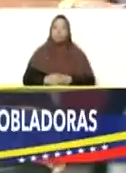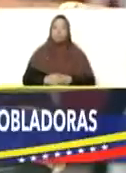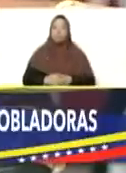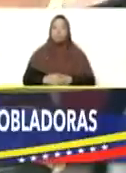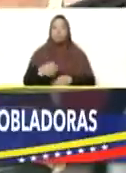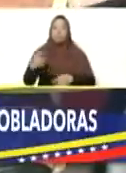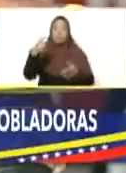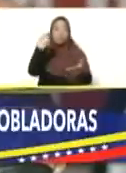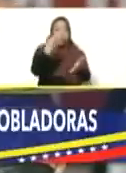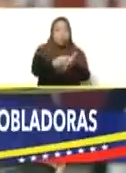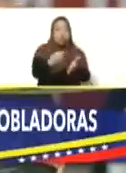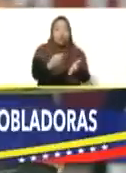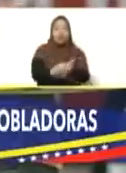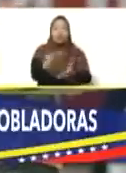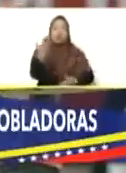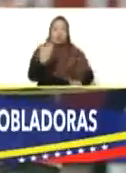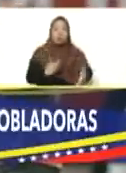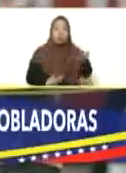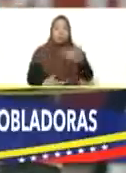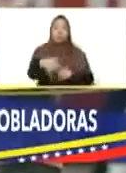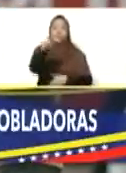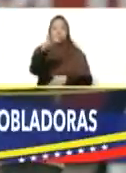de arrendamientos inquilinato